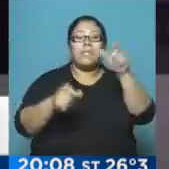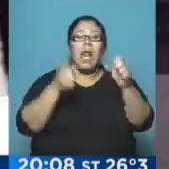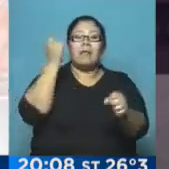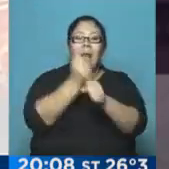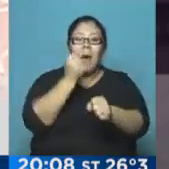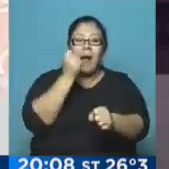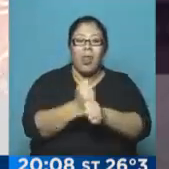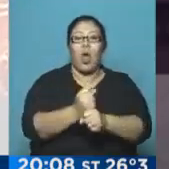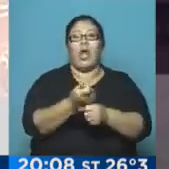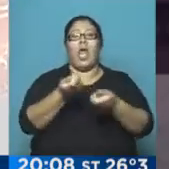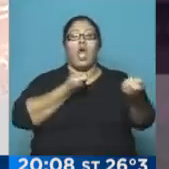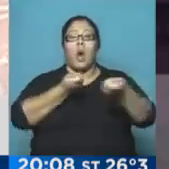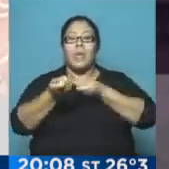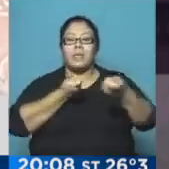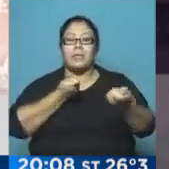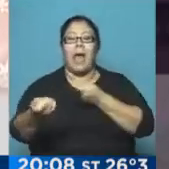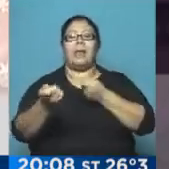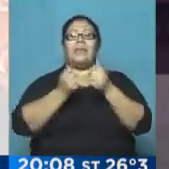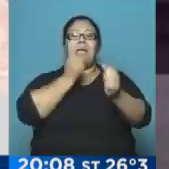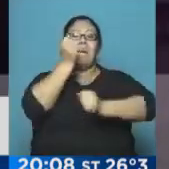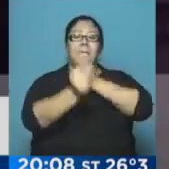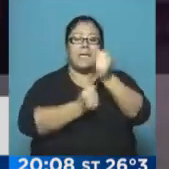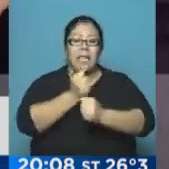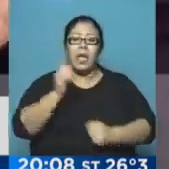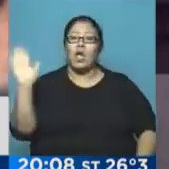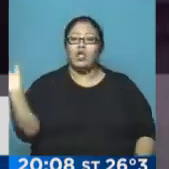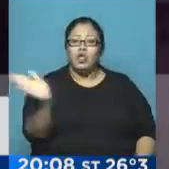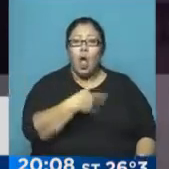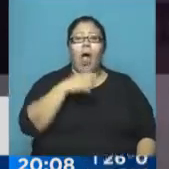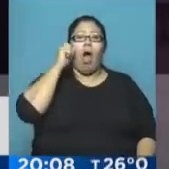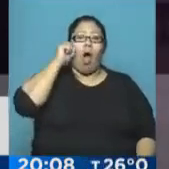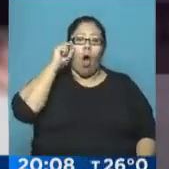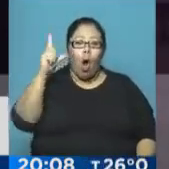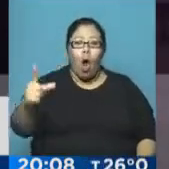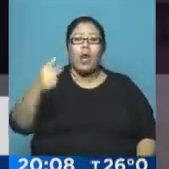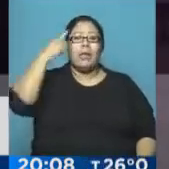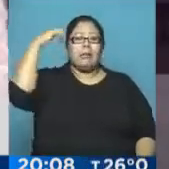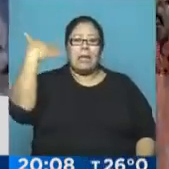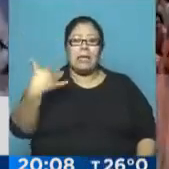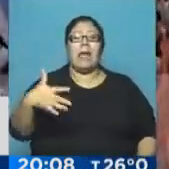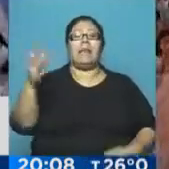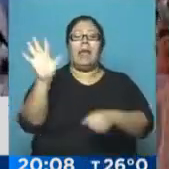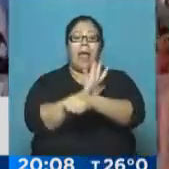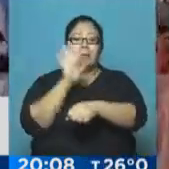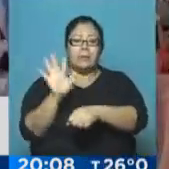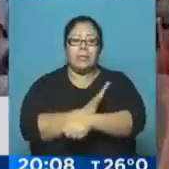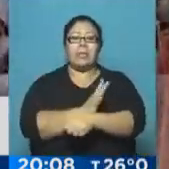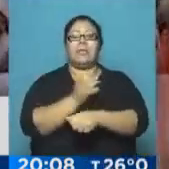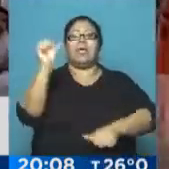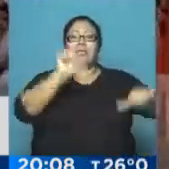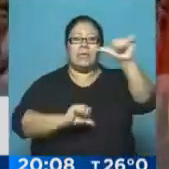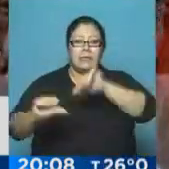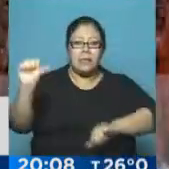trabajadores, por los comerciantes, por los empresarios, los intelectuales, los artistas, los